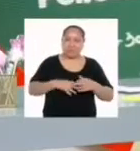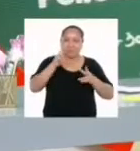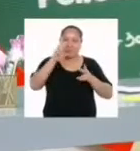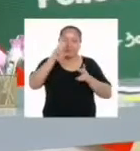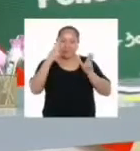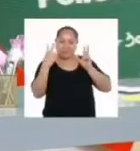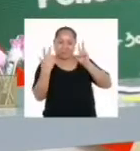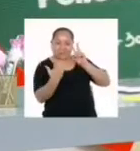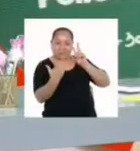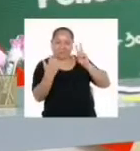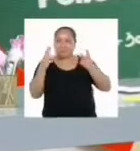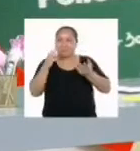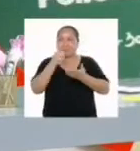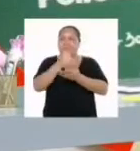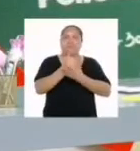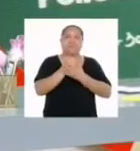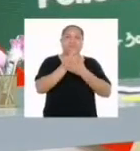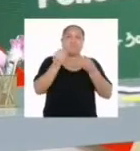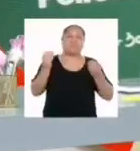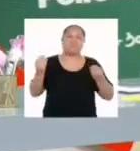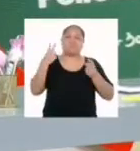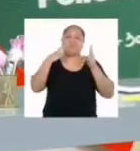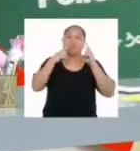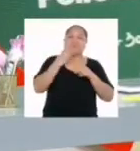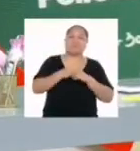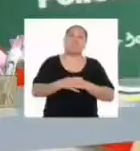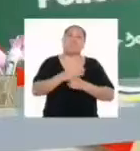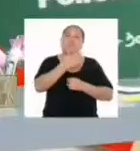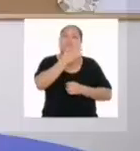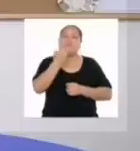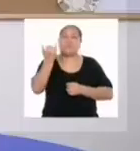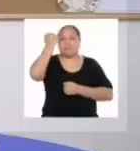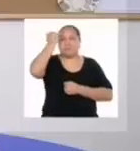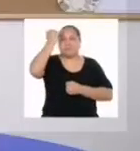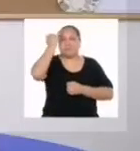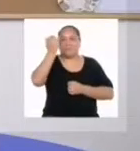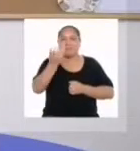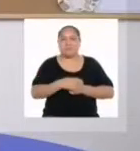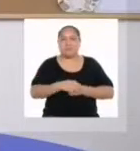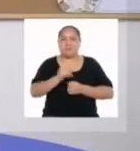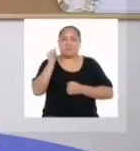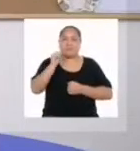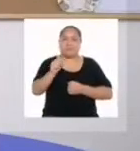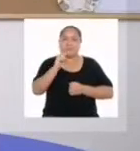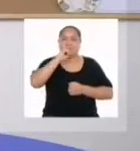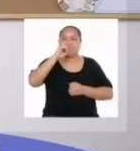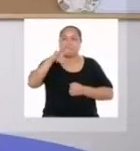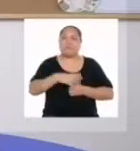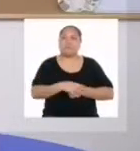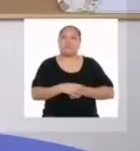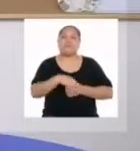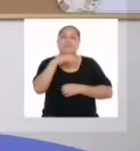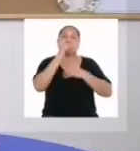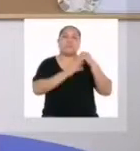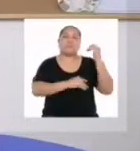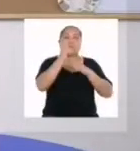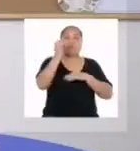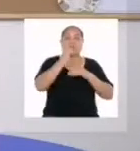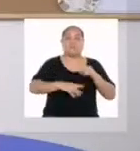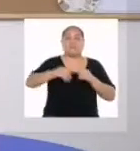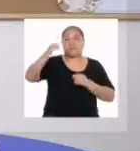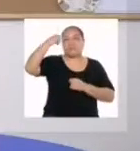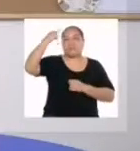de manera tridimensional! Ayuda un montón a tener una mejor visión del objeto. A eso se le dice construcción